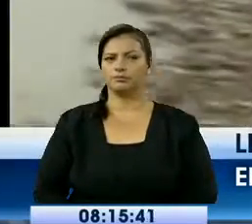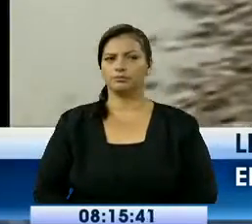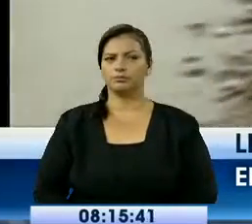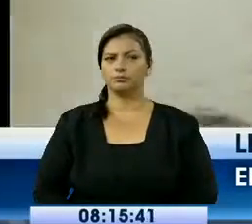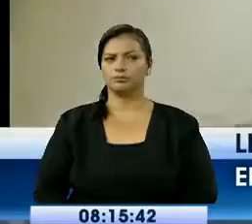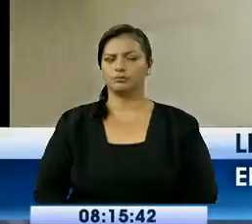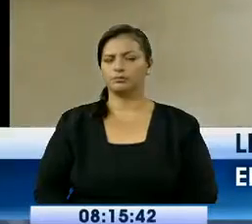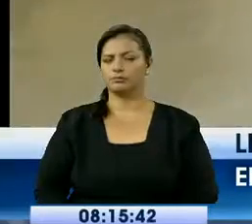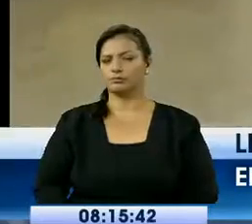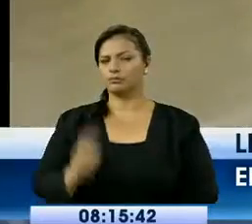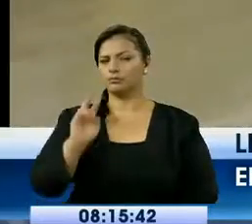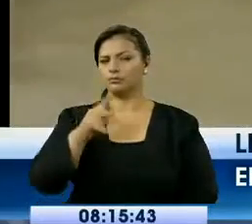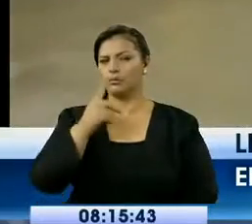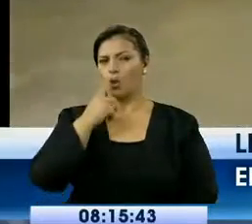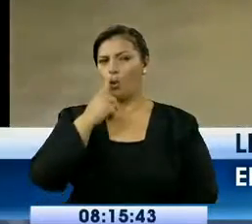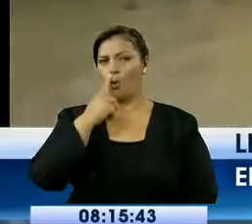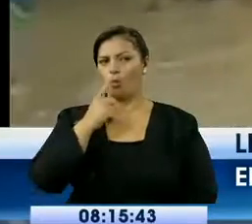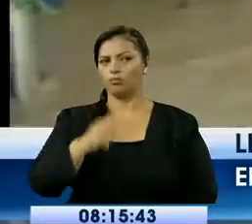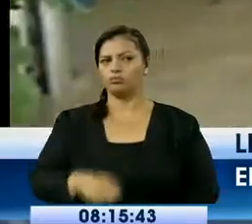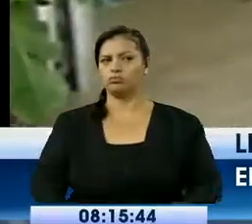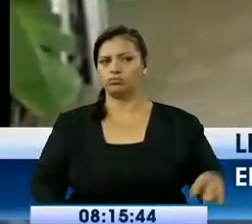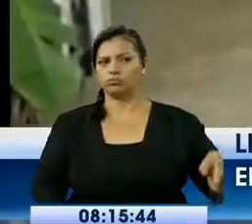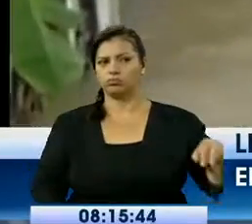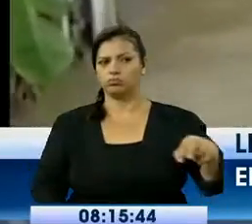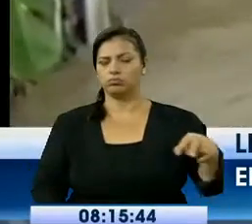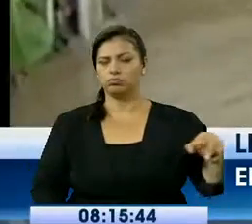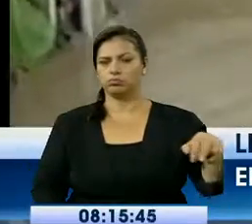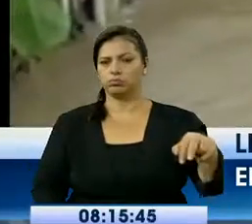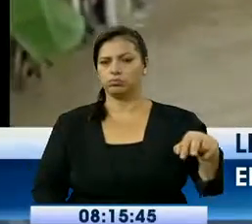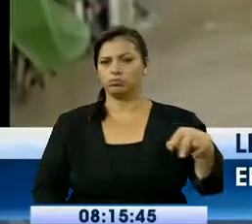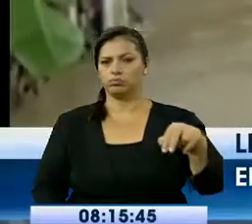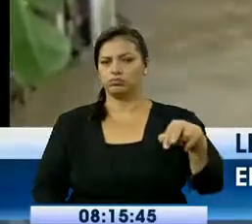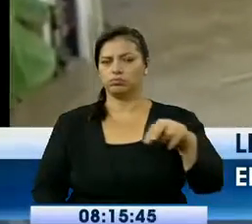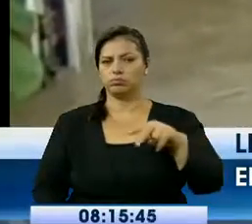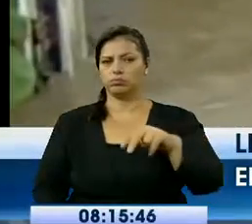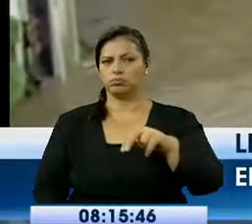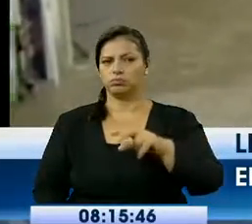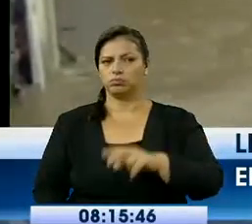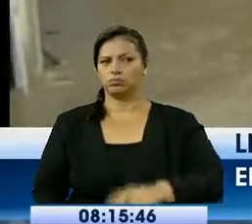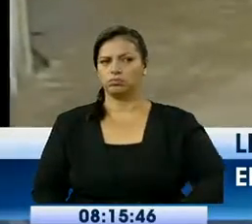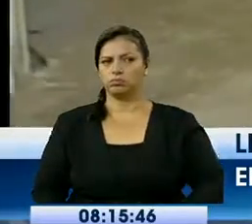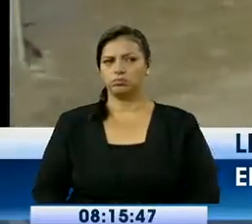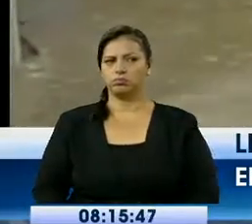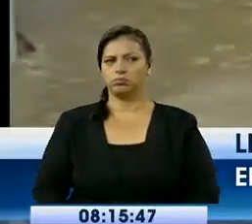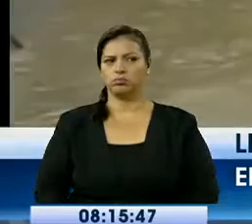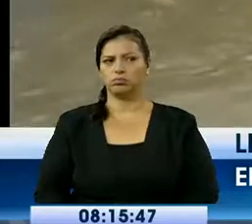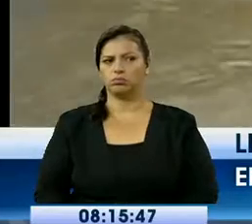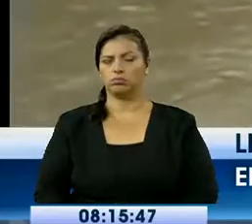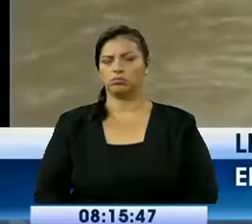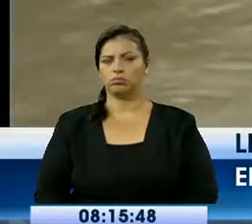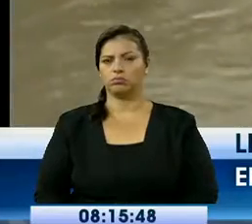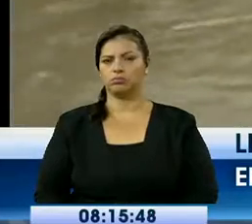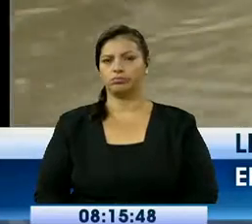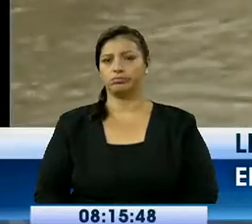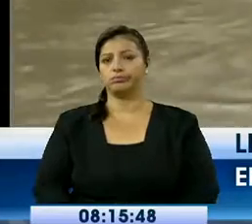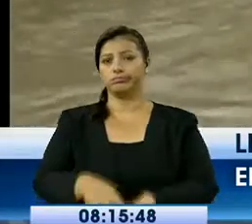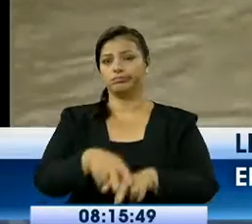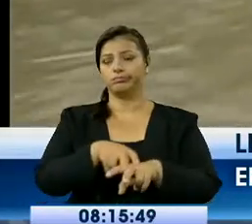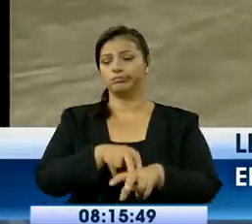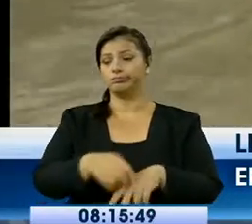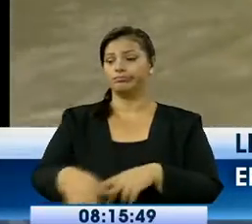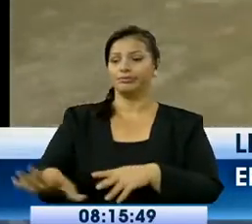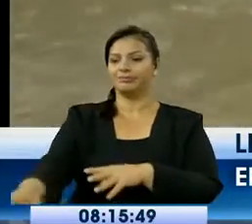está intentando cruzar, está intentando salir desde su vivienda. A ver, el amigo, a ver, ahí está la zapatilla, casi se